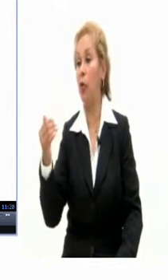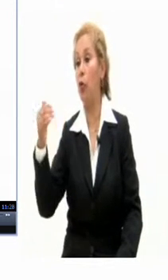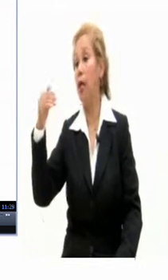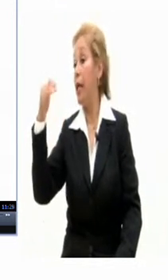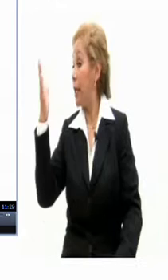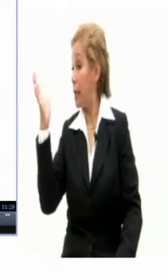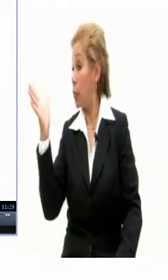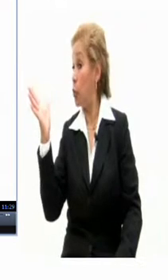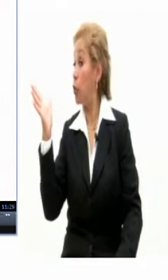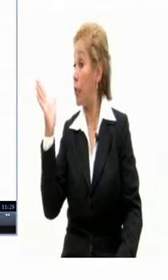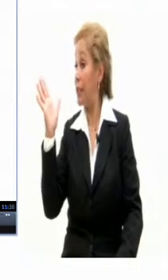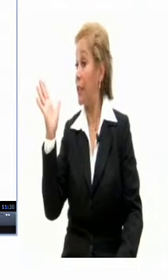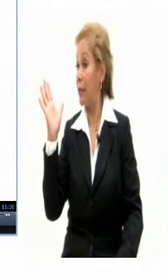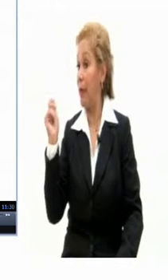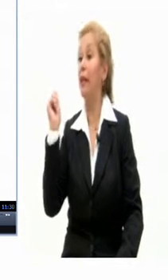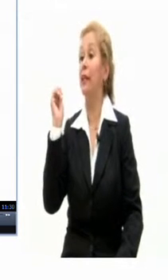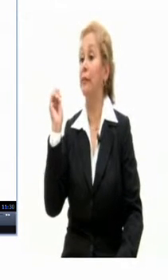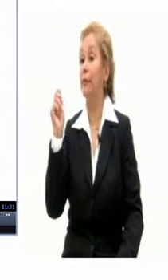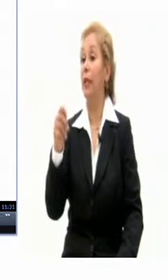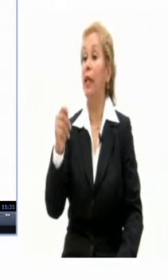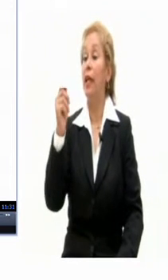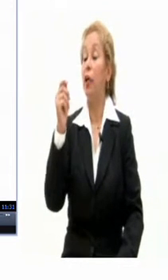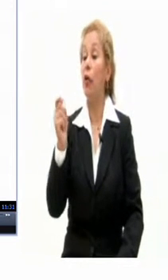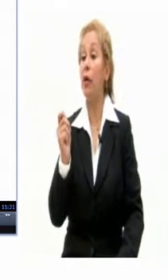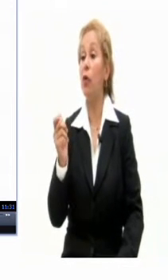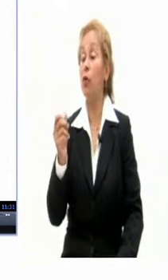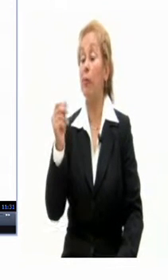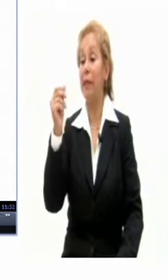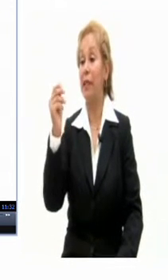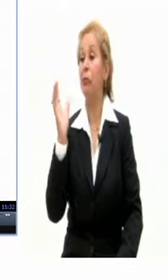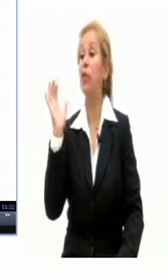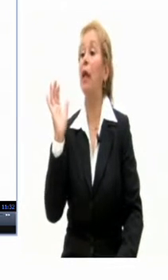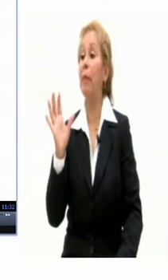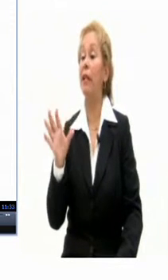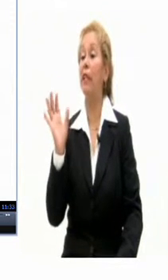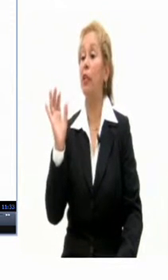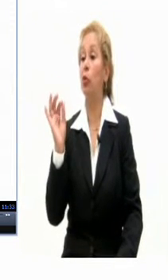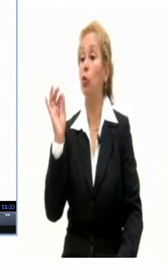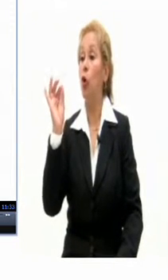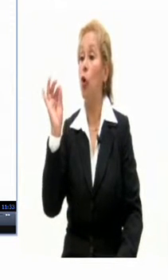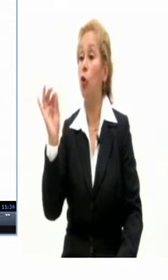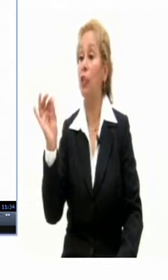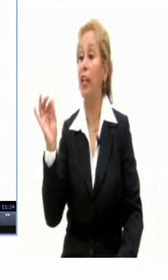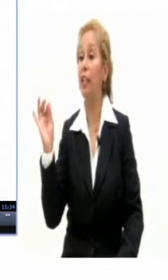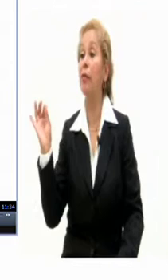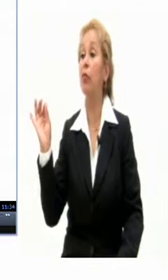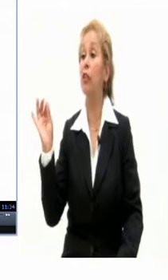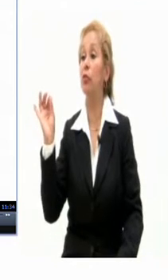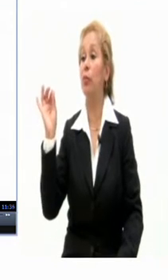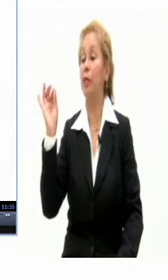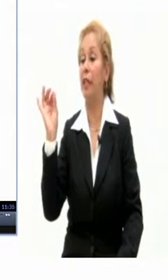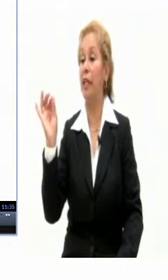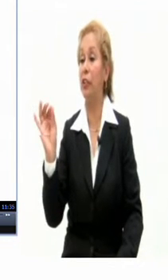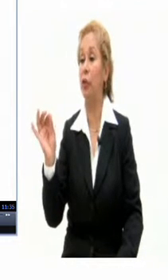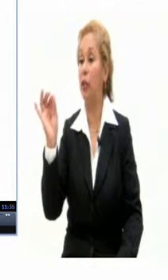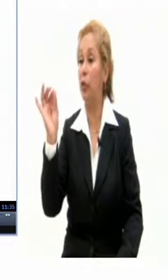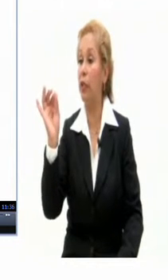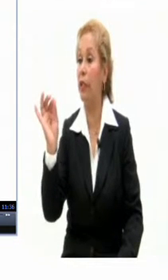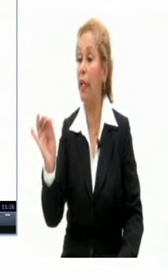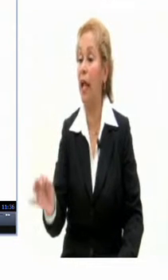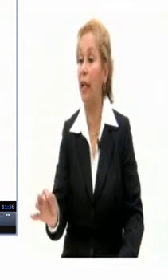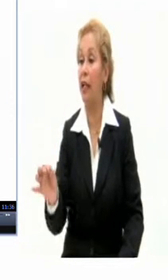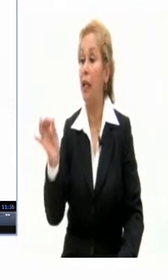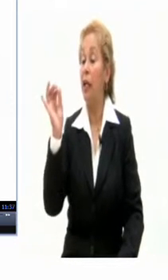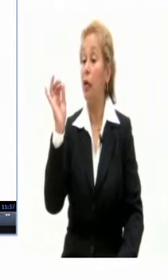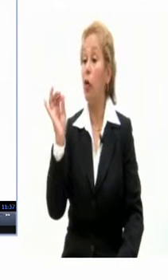que practicarlo en el curso de esta semana. Luego pasamos a la parte de los objetivos de su investigación,